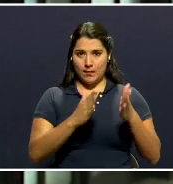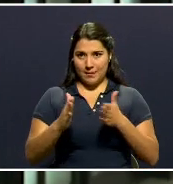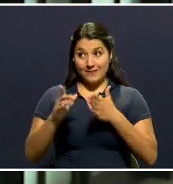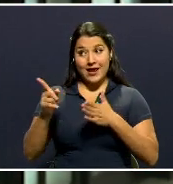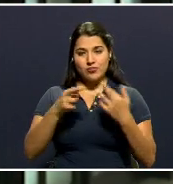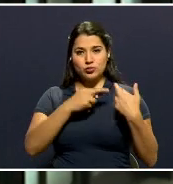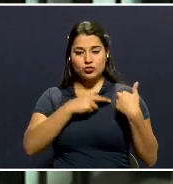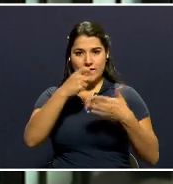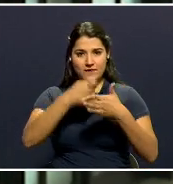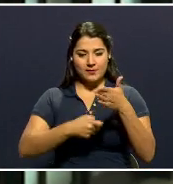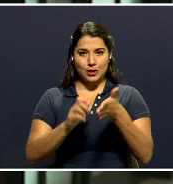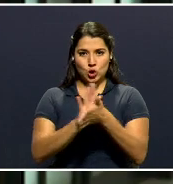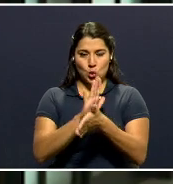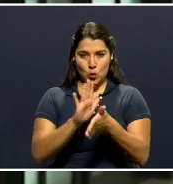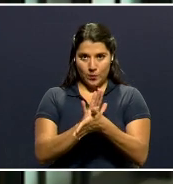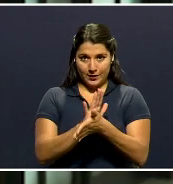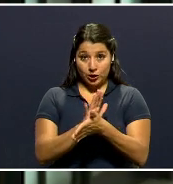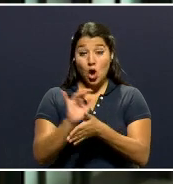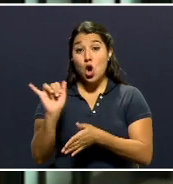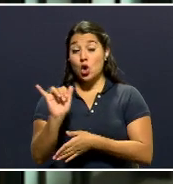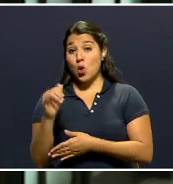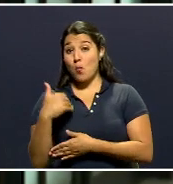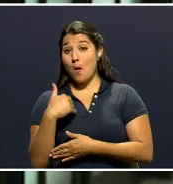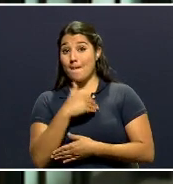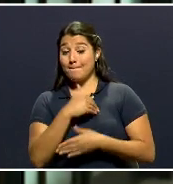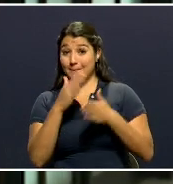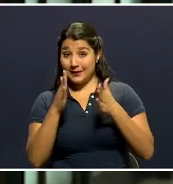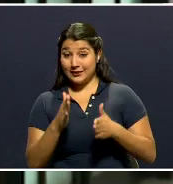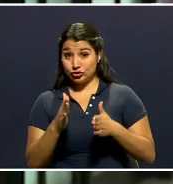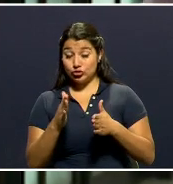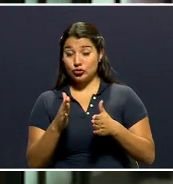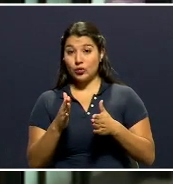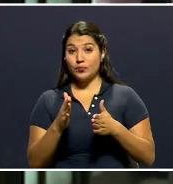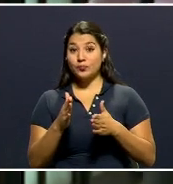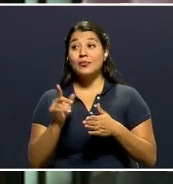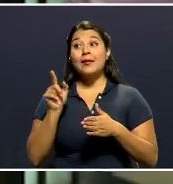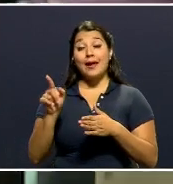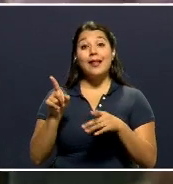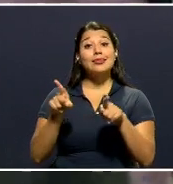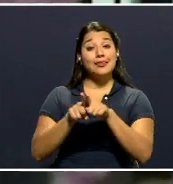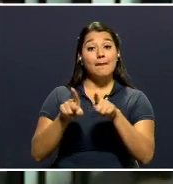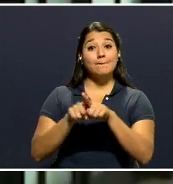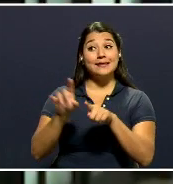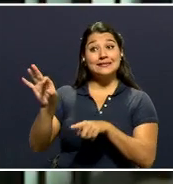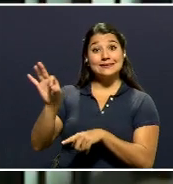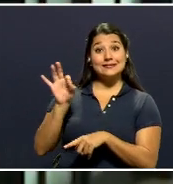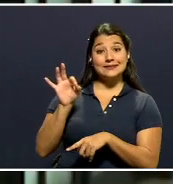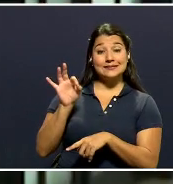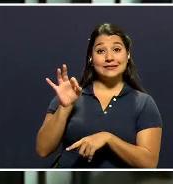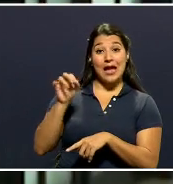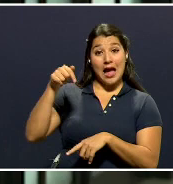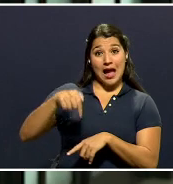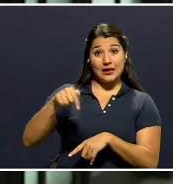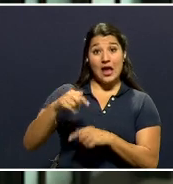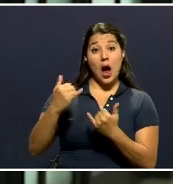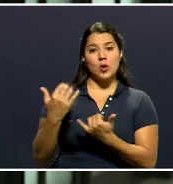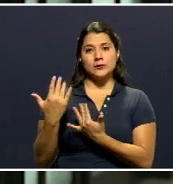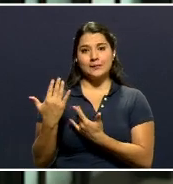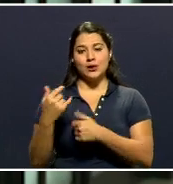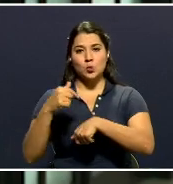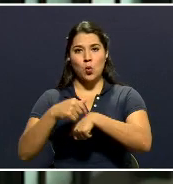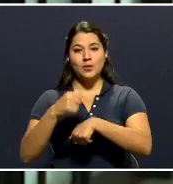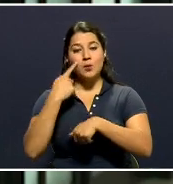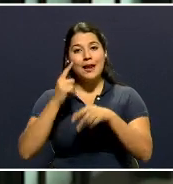este documento como ministro ahí en su momento, también se encuentra acá esperando pues su momento para